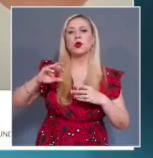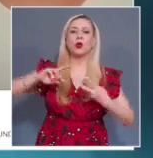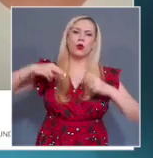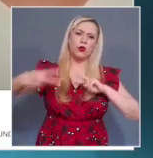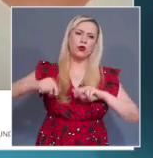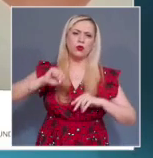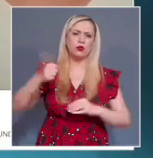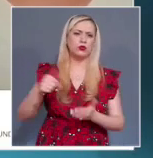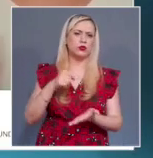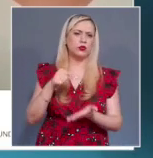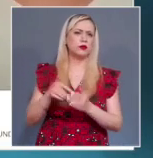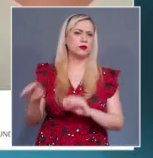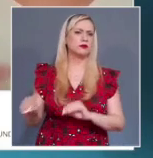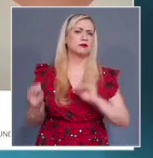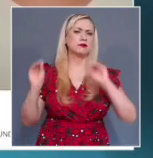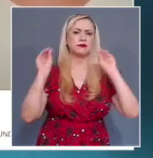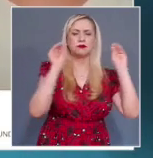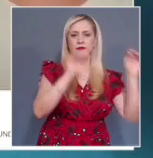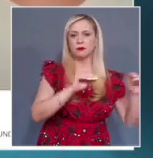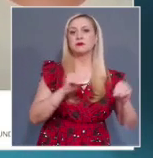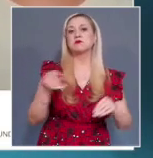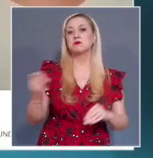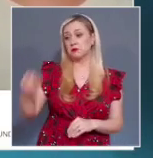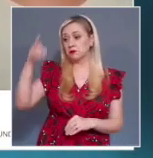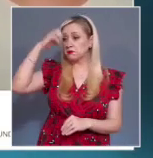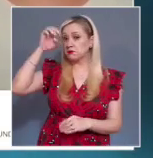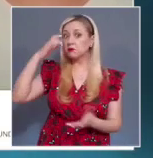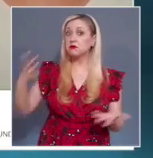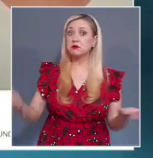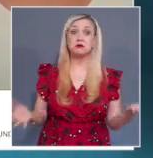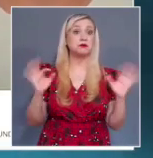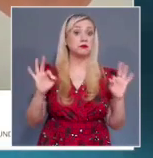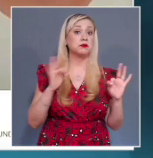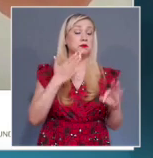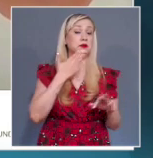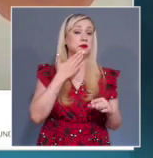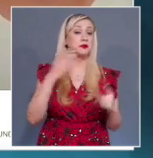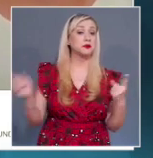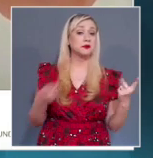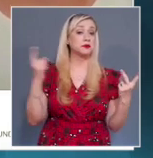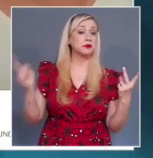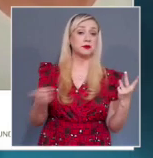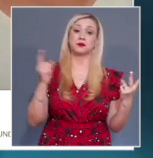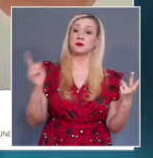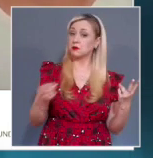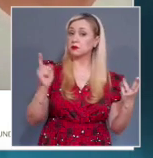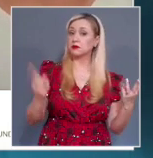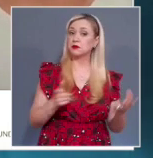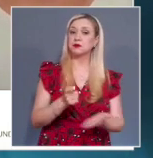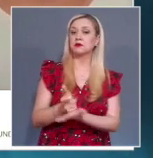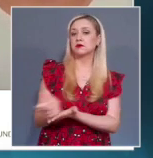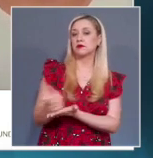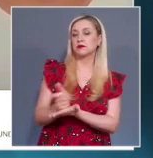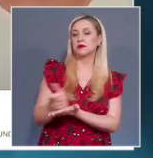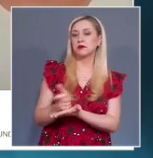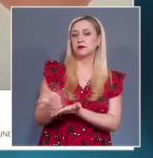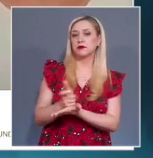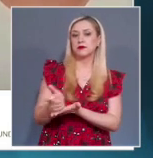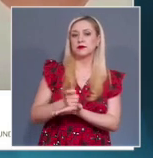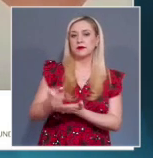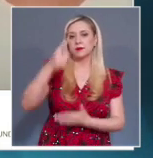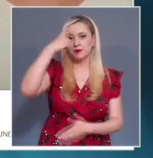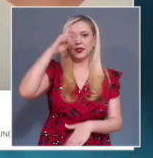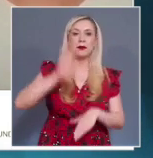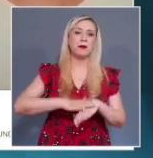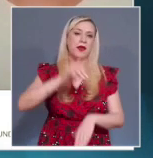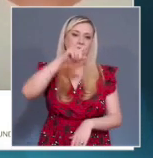trabajo, pero cuya experiencia generada a través del programa les permitió incluirse con mayor facilidad en el